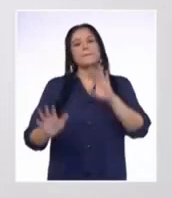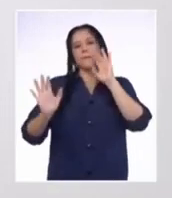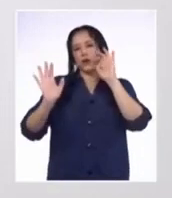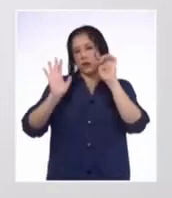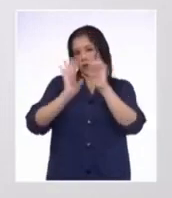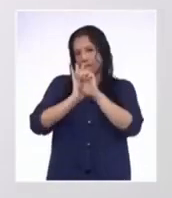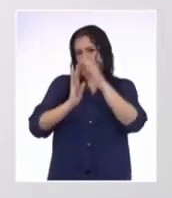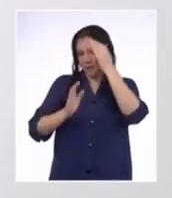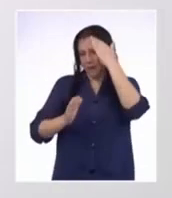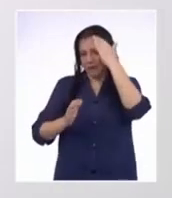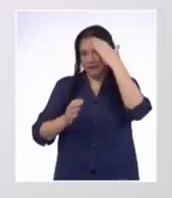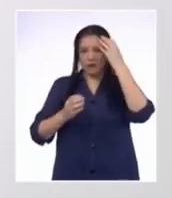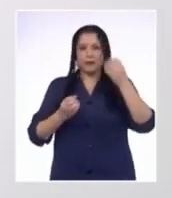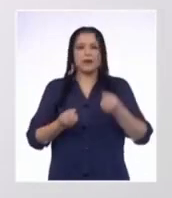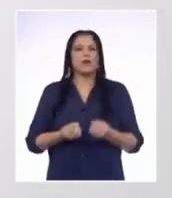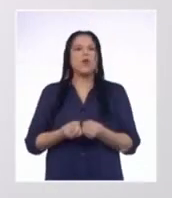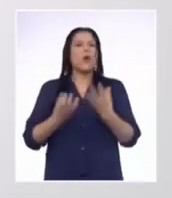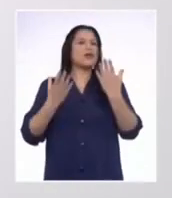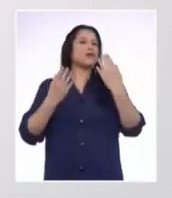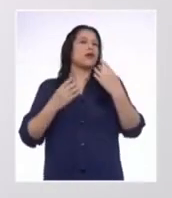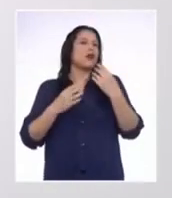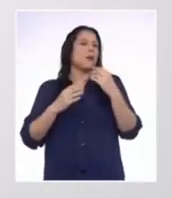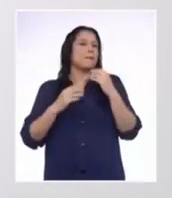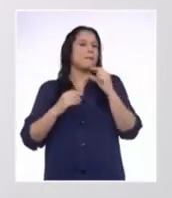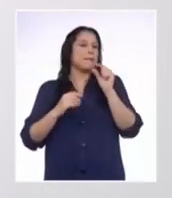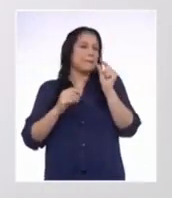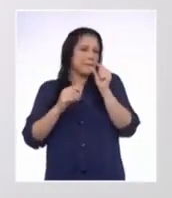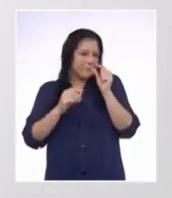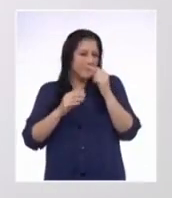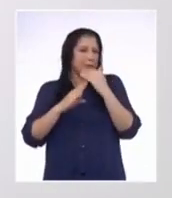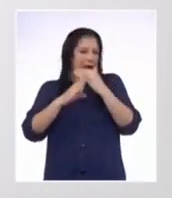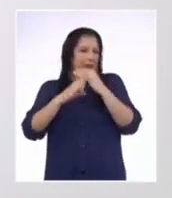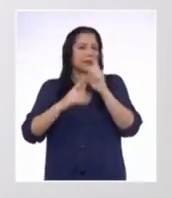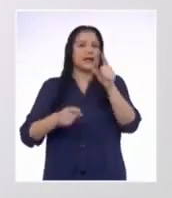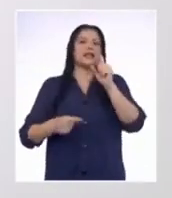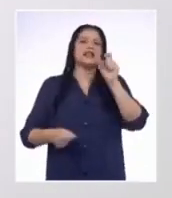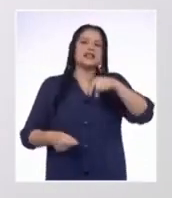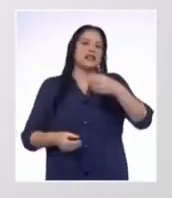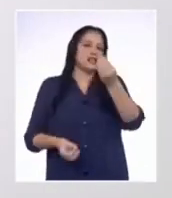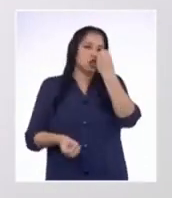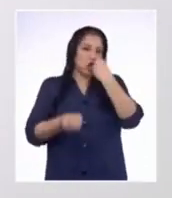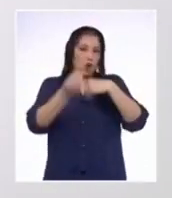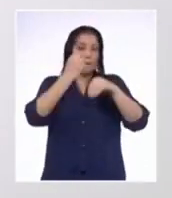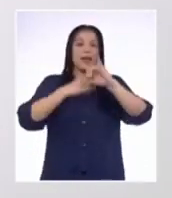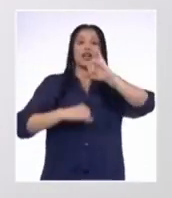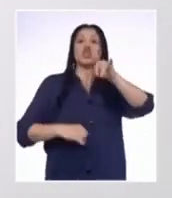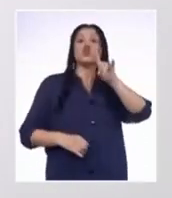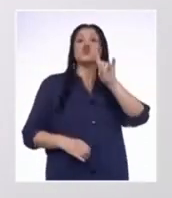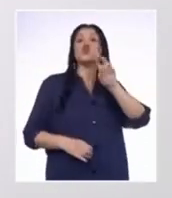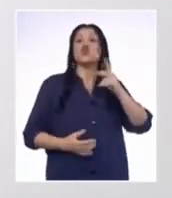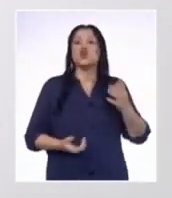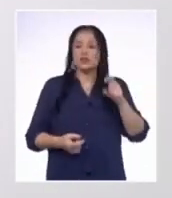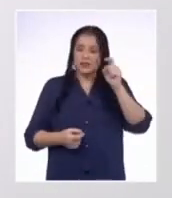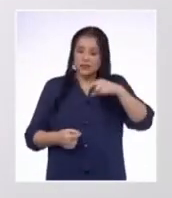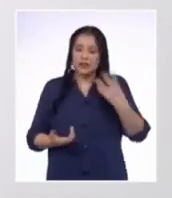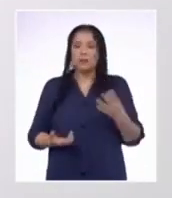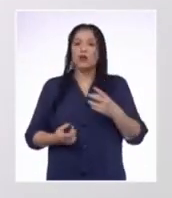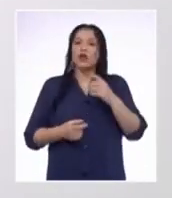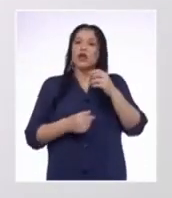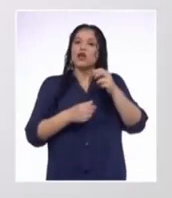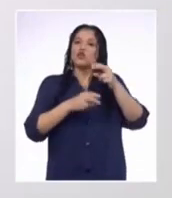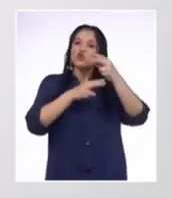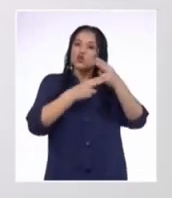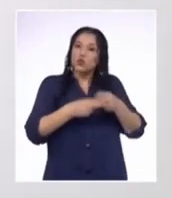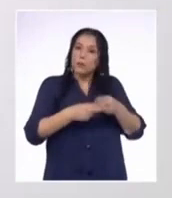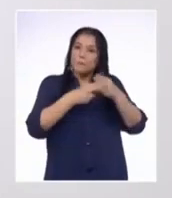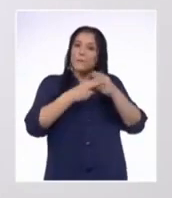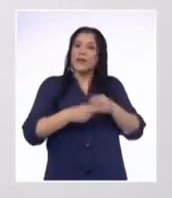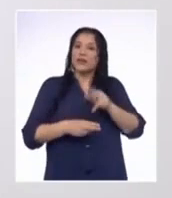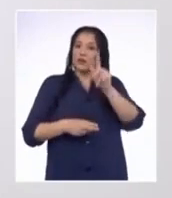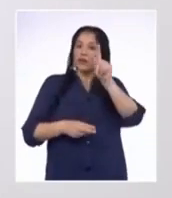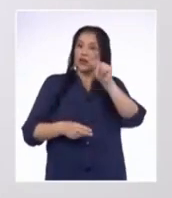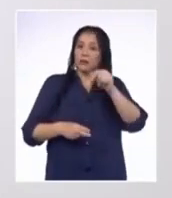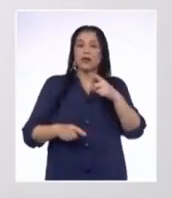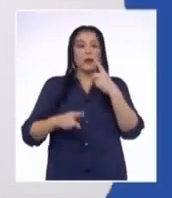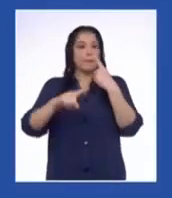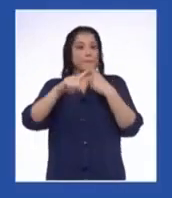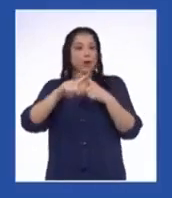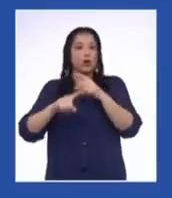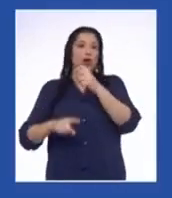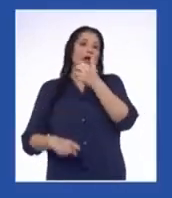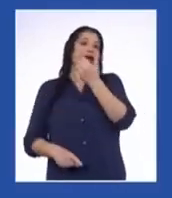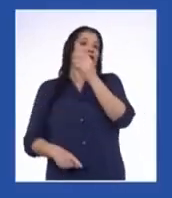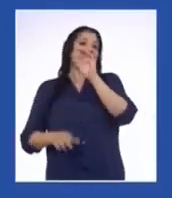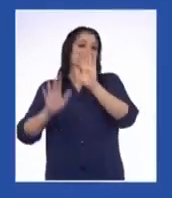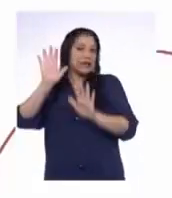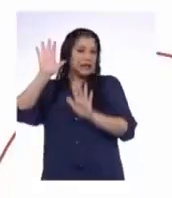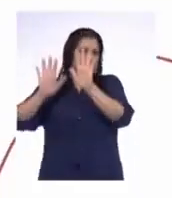para calcular la cantidad mínima de kilocalorías que requiere Junior al día, debemos multiplicar su peso en kilogramos por